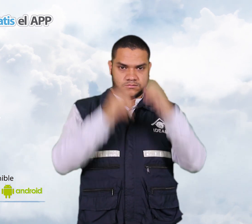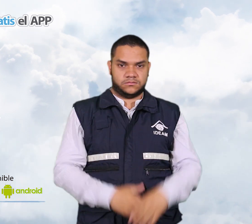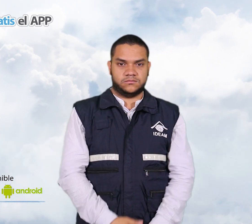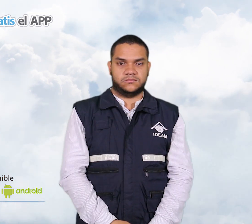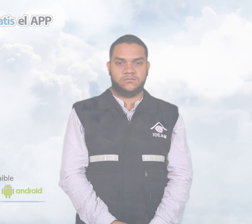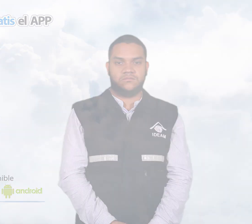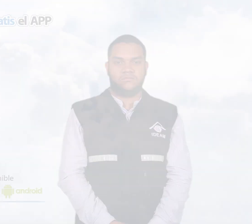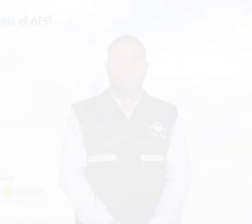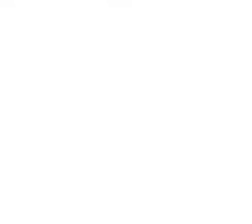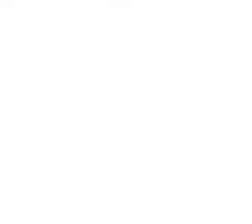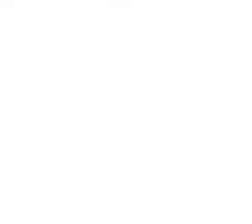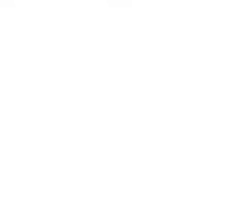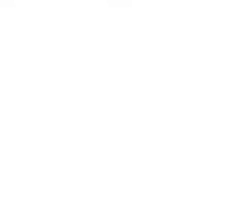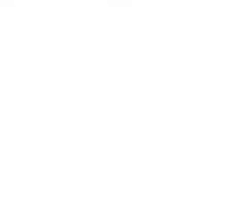¿Qué es ciencia? es ¿Qué